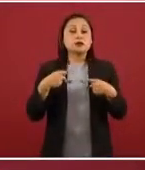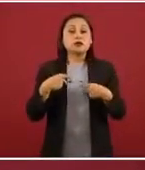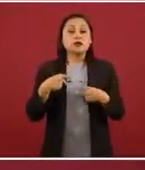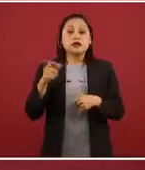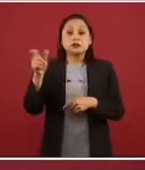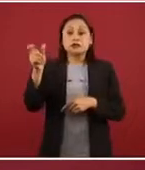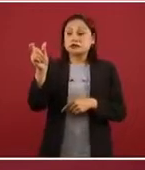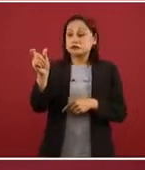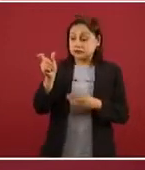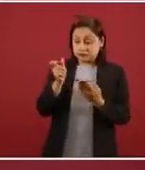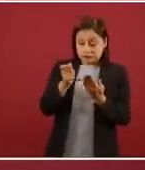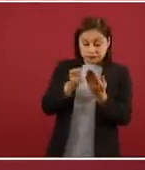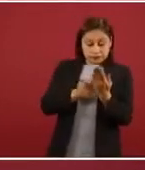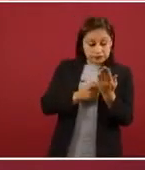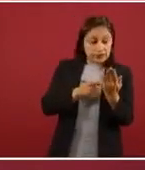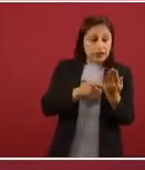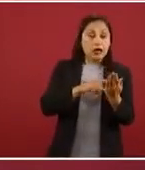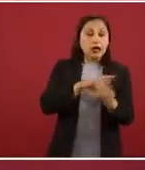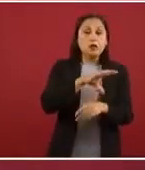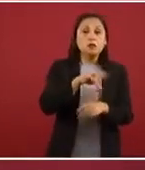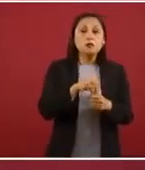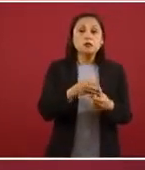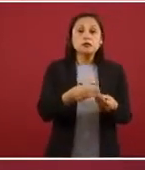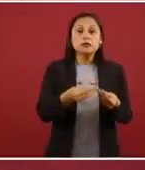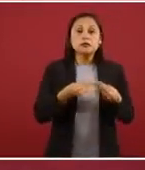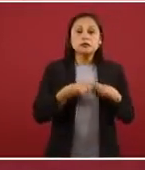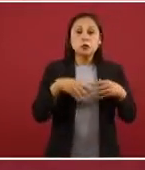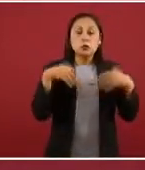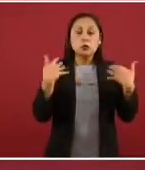Algunos dicen, ¿aumentaron?